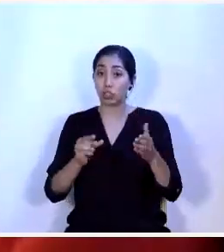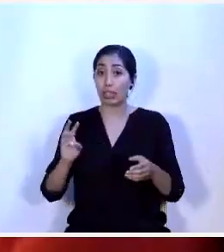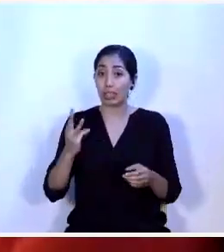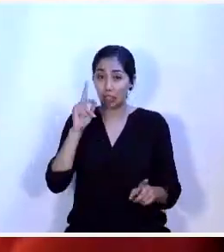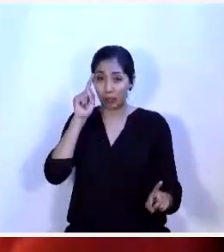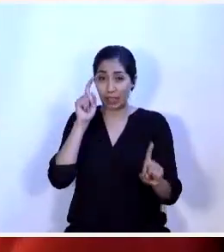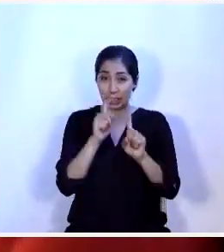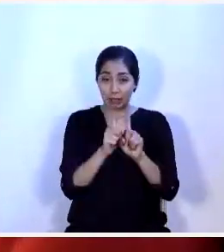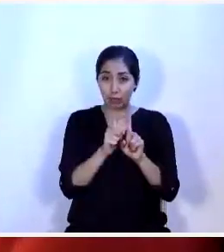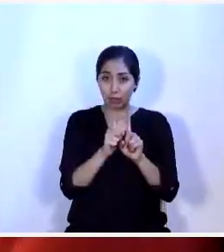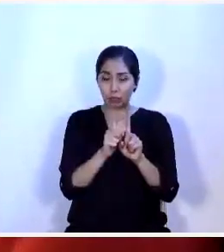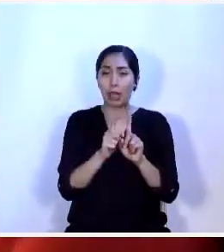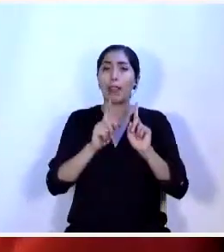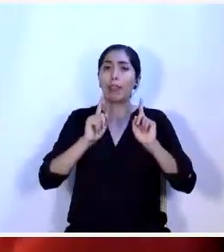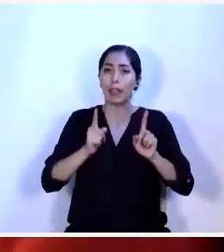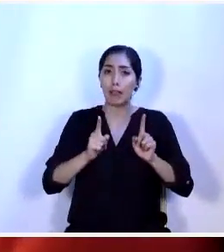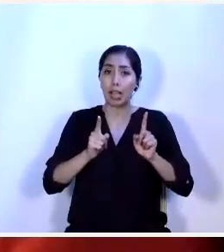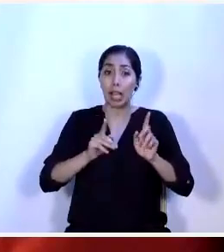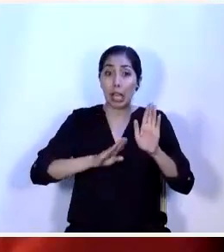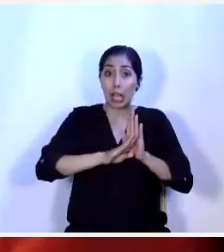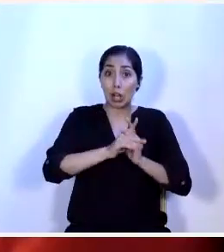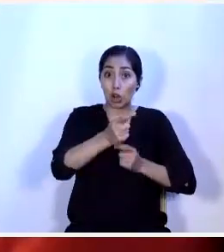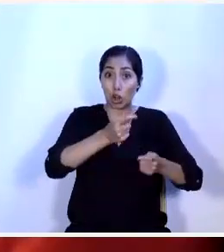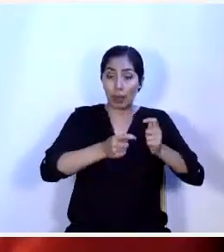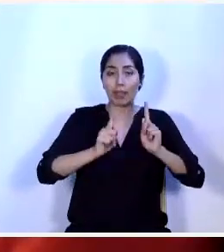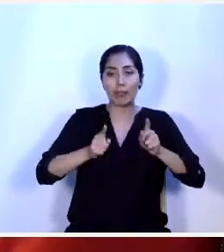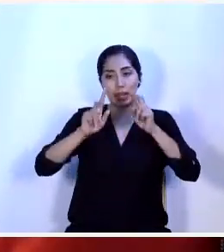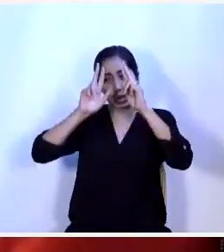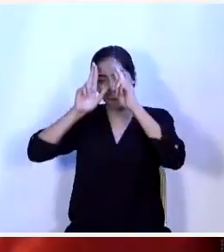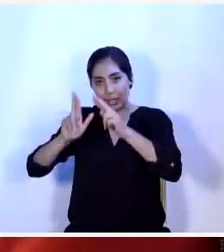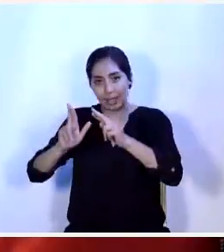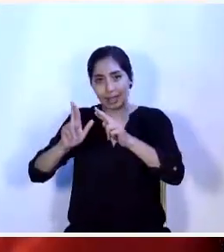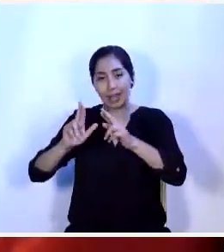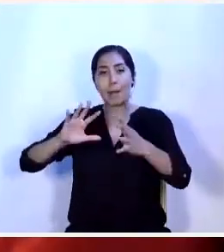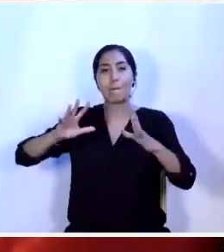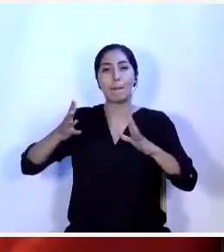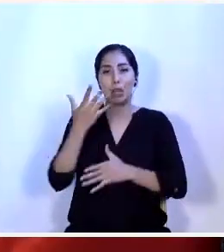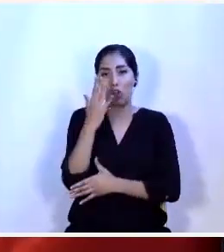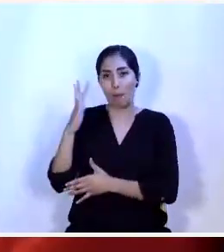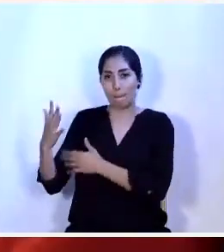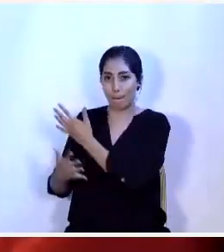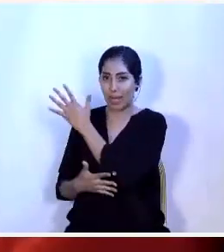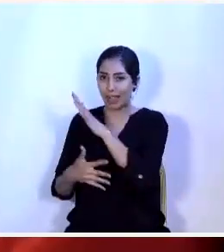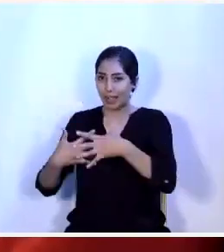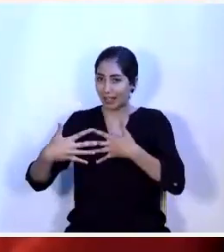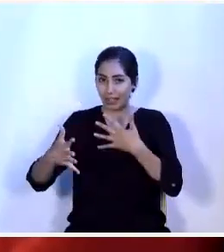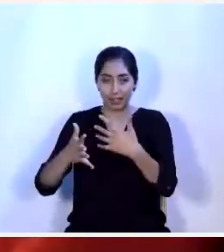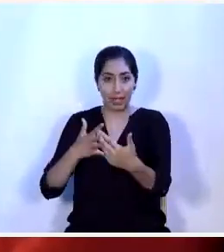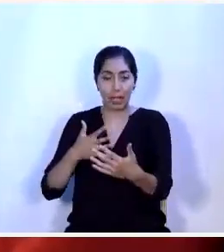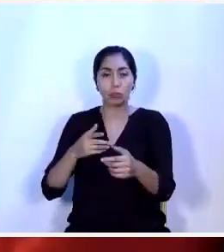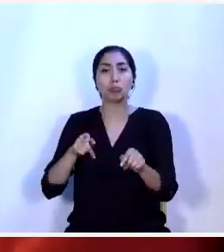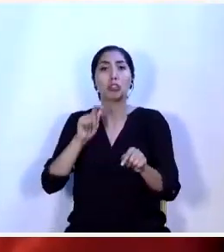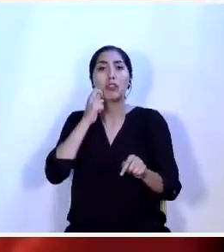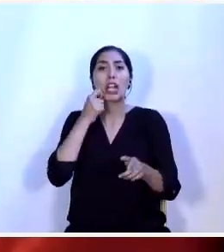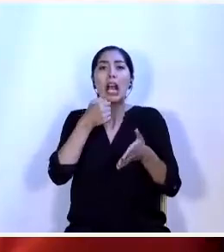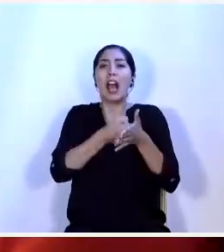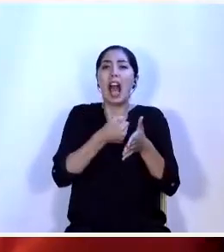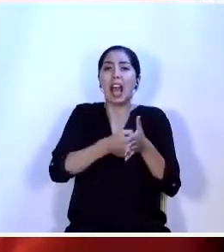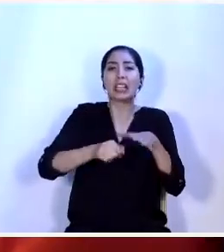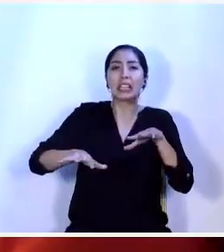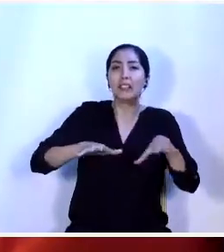que ésta sea respetuosa con el medio ambiente. Y esto no es una cuestión de activismo y de generar una